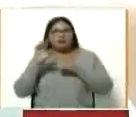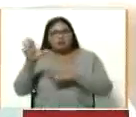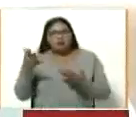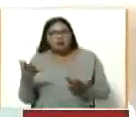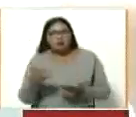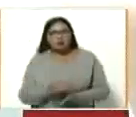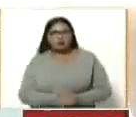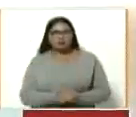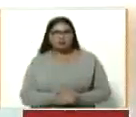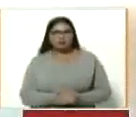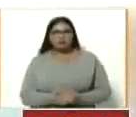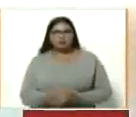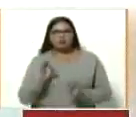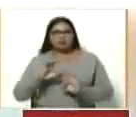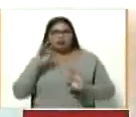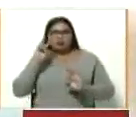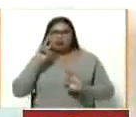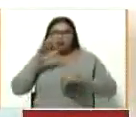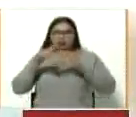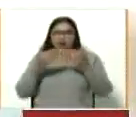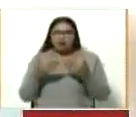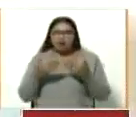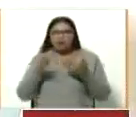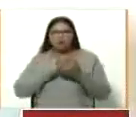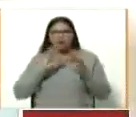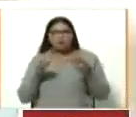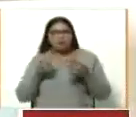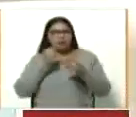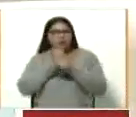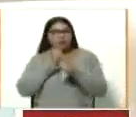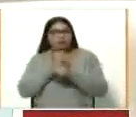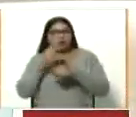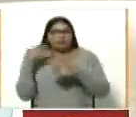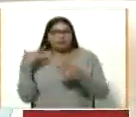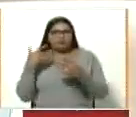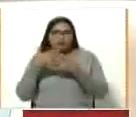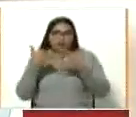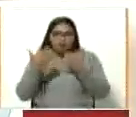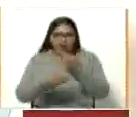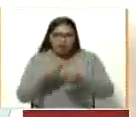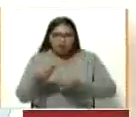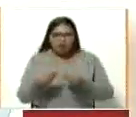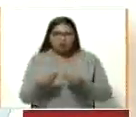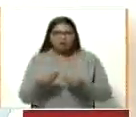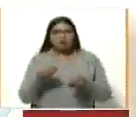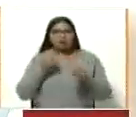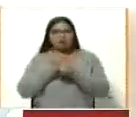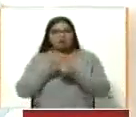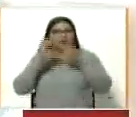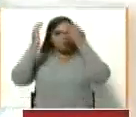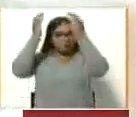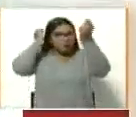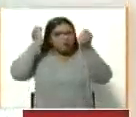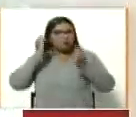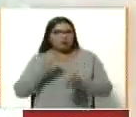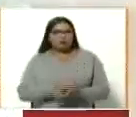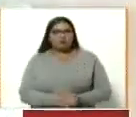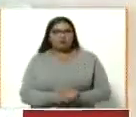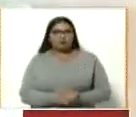país, ¿no? Además que no, sí, tiene nada que ver con el trabajo que venía haciendo su labor diplomática. Pero digamos